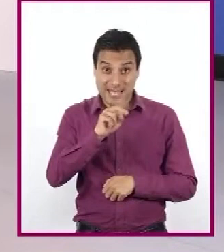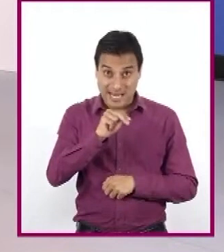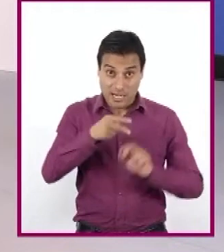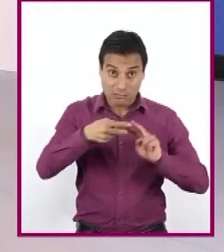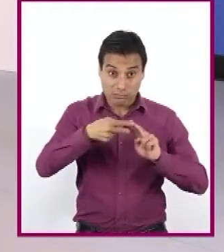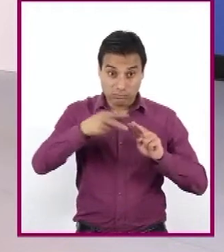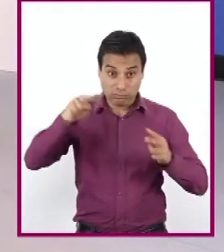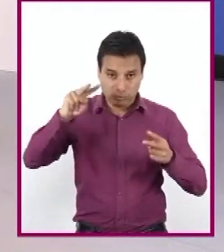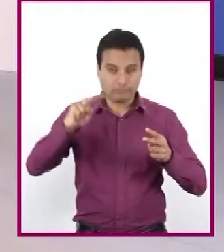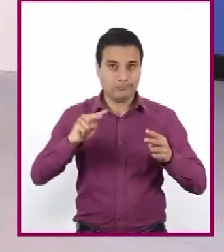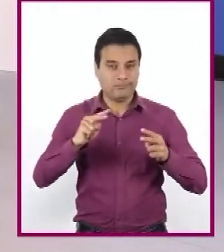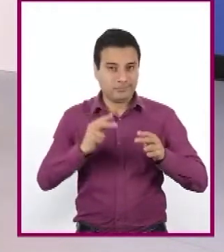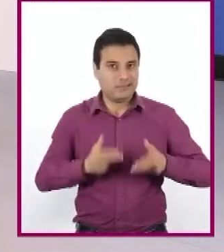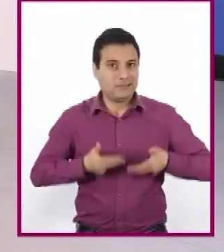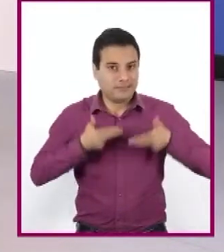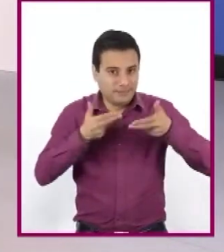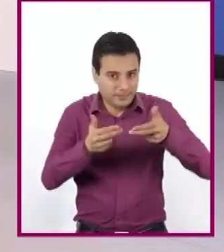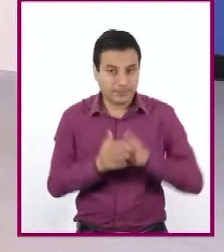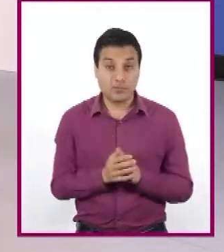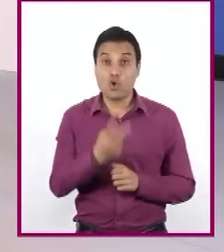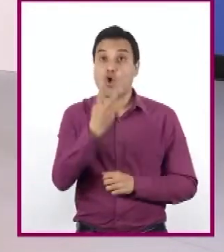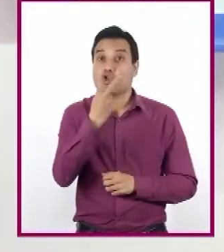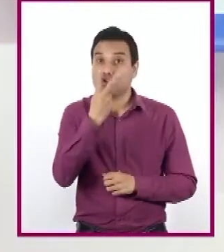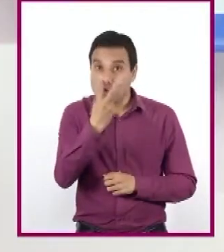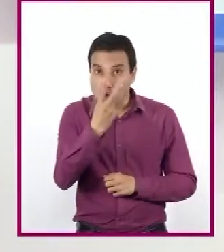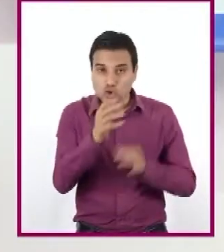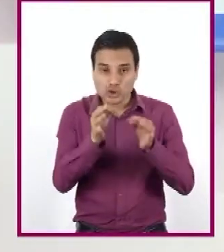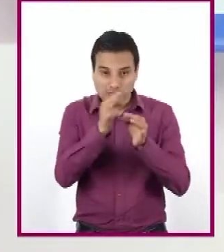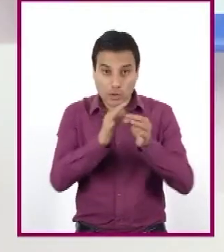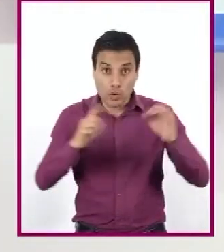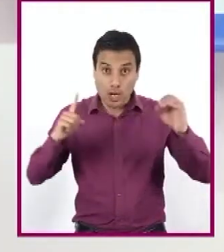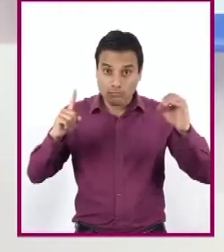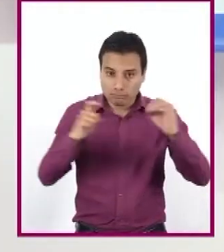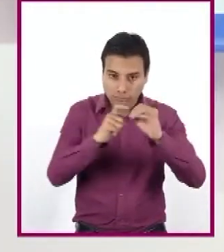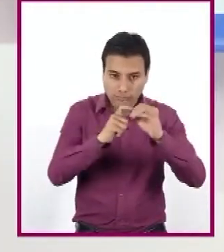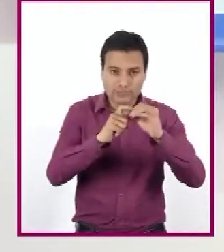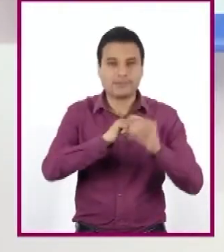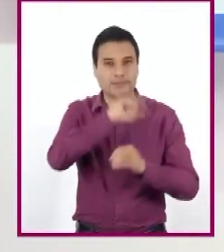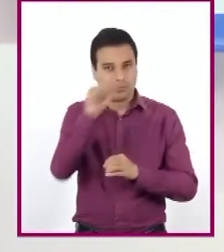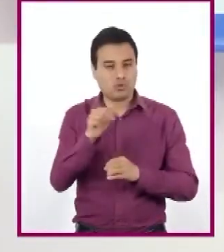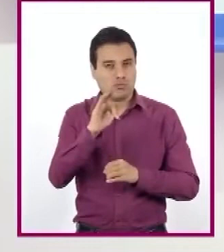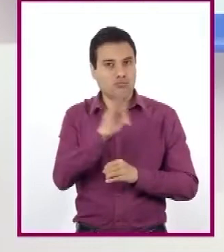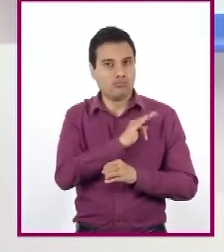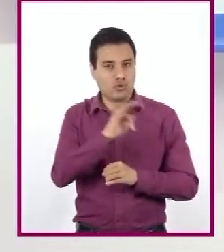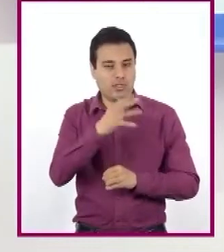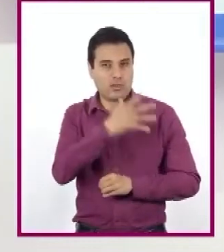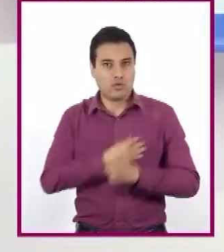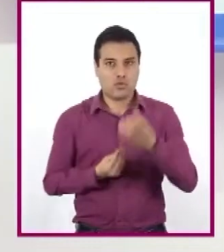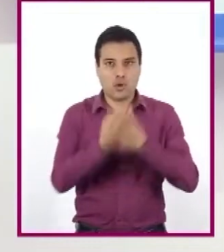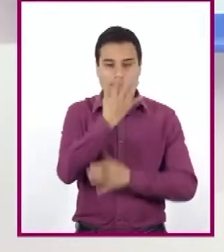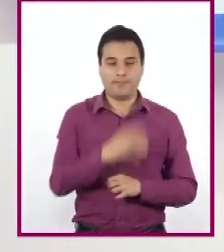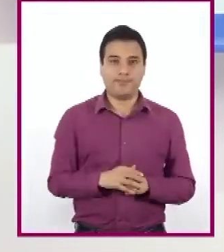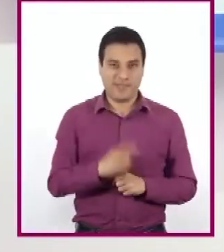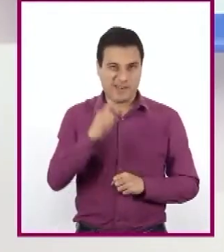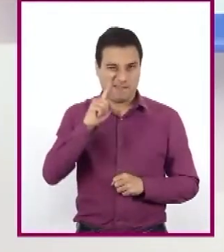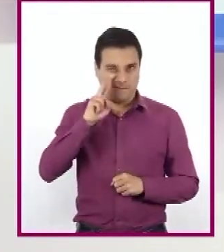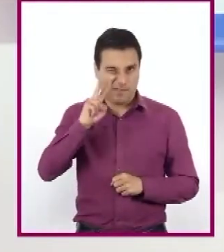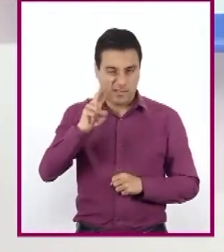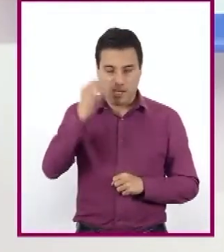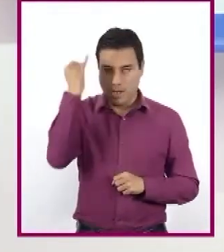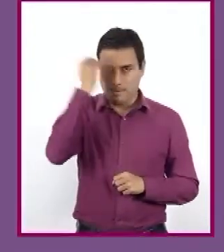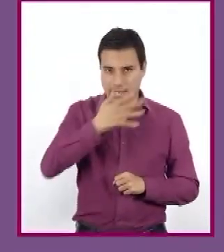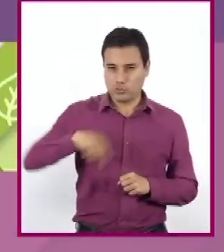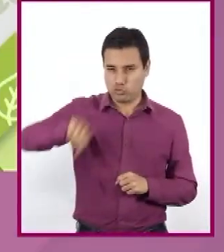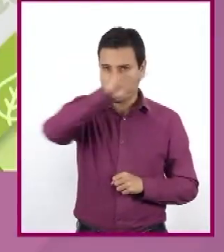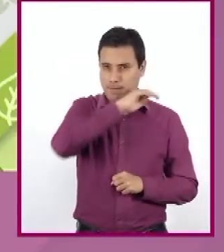mediante dos células diferentes, los gametos. Con esta aclaración, presten atención a las siguientes imágenes y